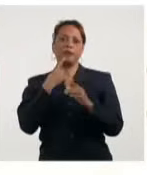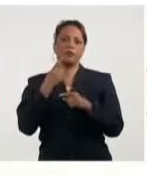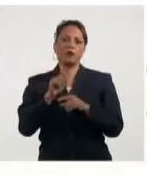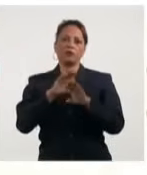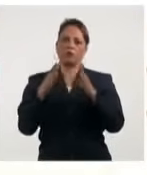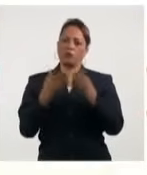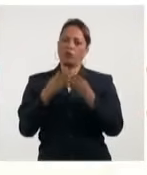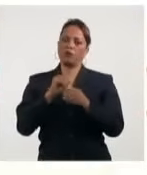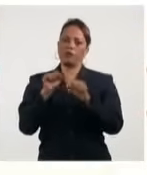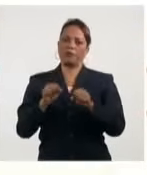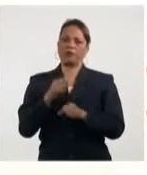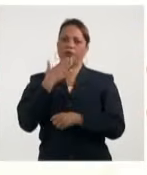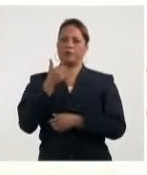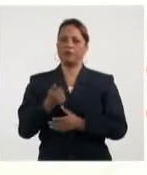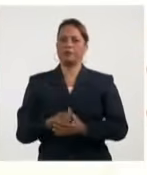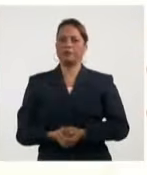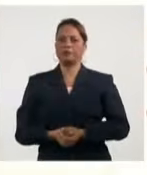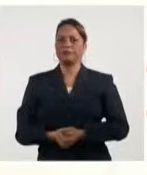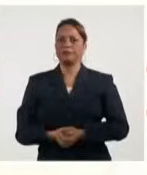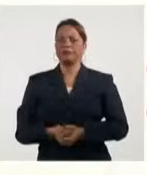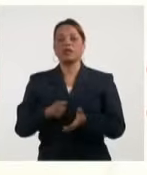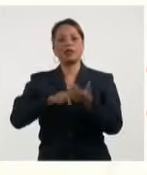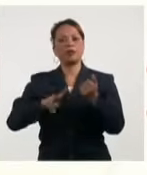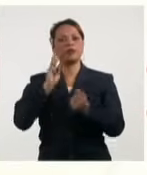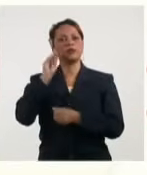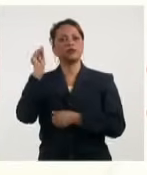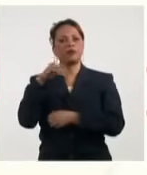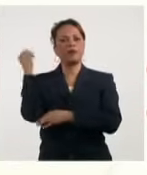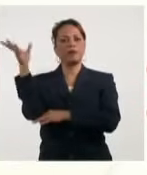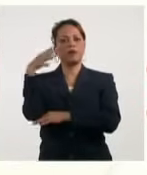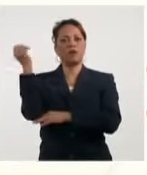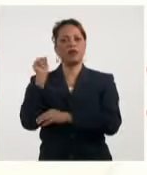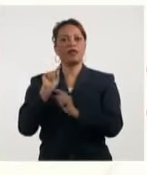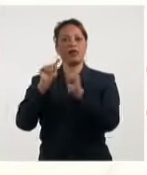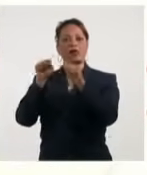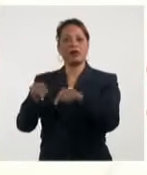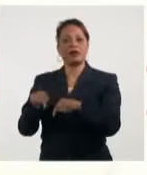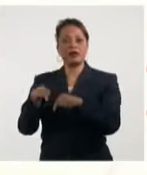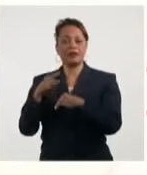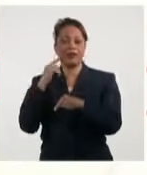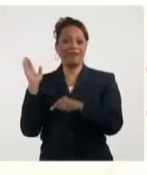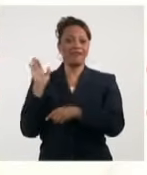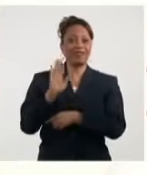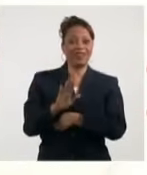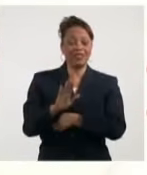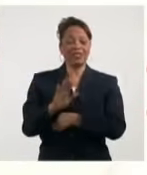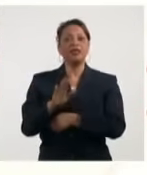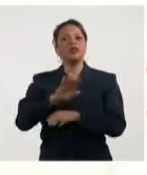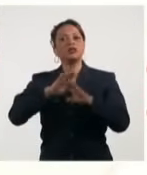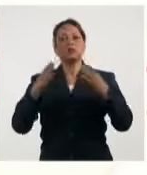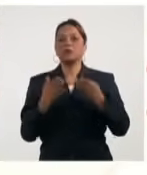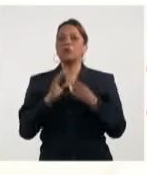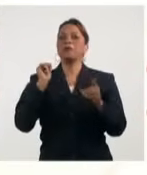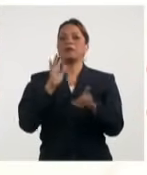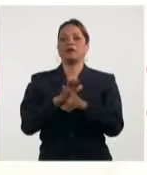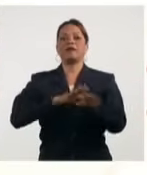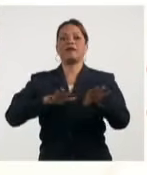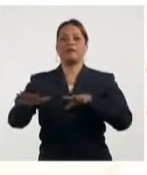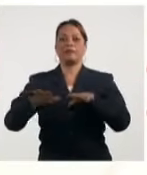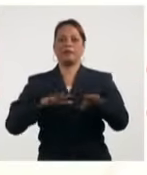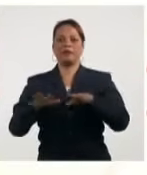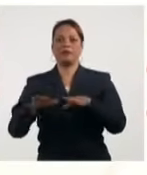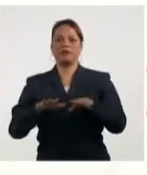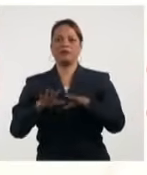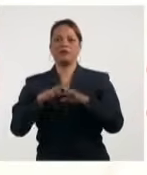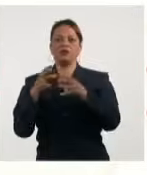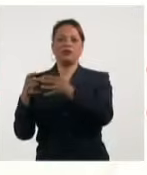La provincia, desde que tuvieron conocimiento de que las ambulancias ya estaban navegando, se comenzaron la preparación de las